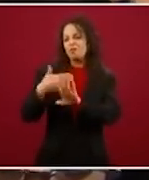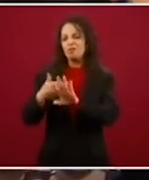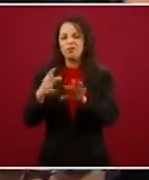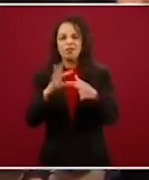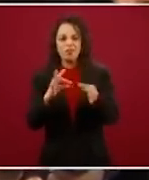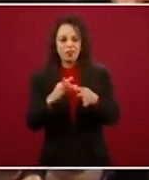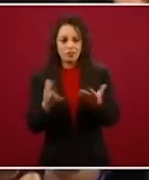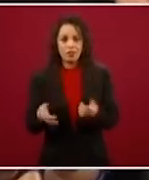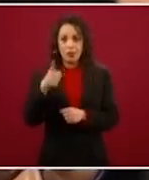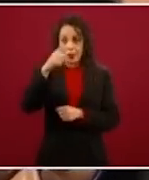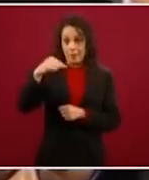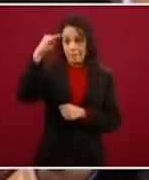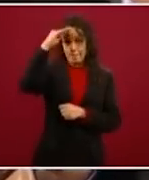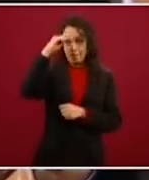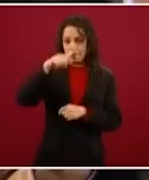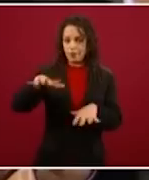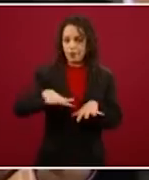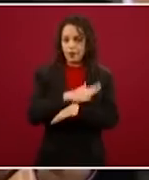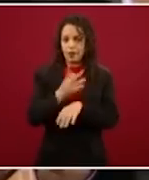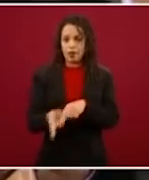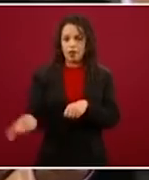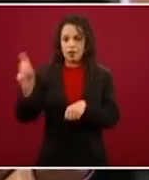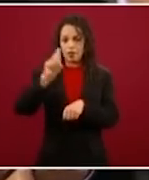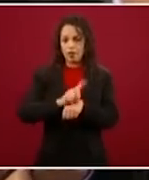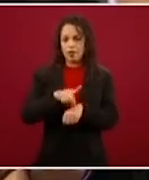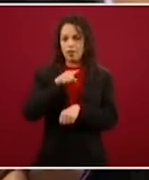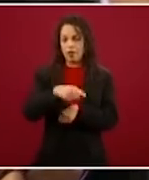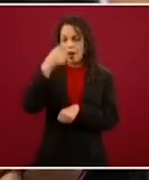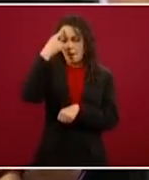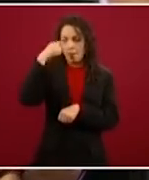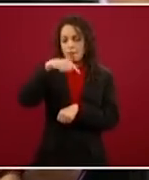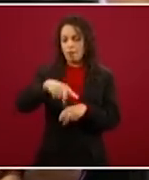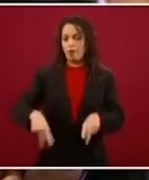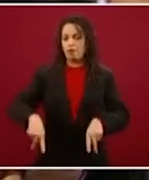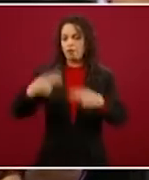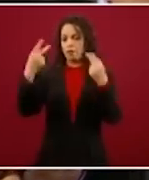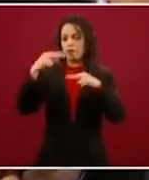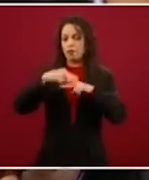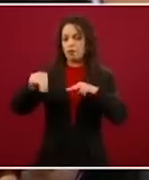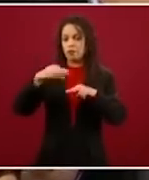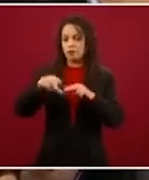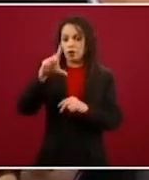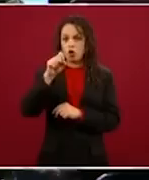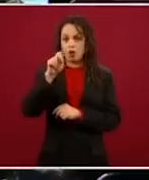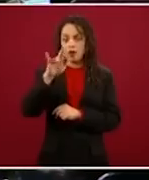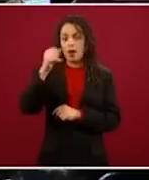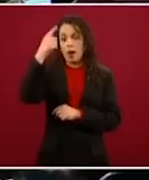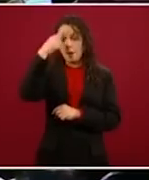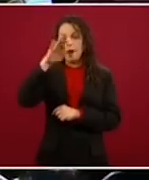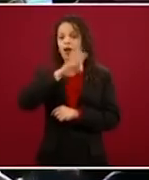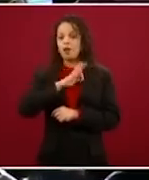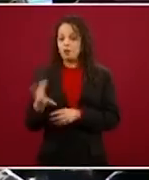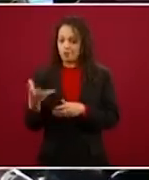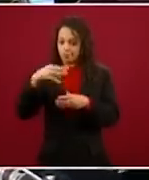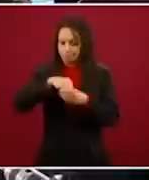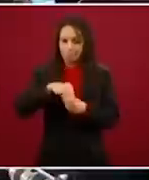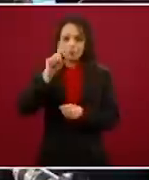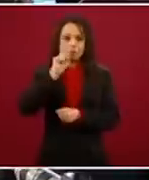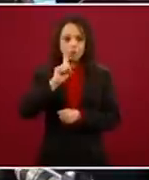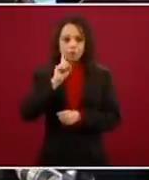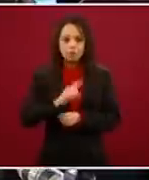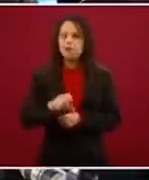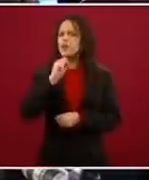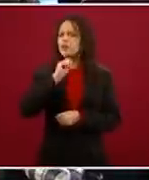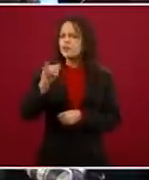en cambiar el día del inicio de la venta de boletos de la lotería, pues para incluirnos a las mujeres? Sí, no hay ningún problema de eso.